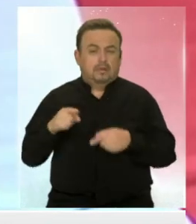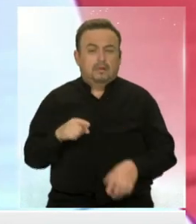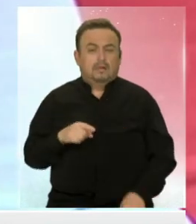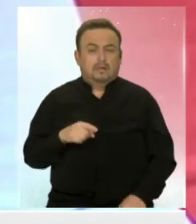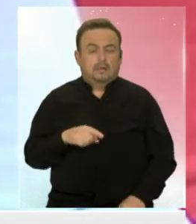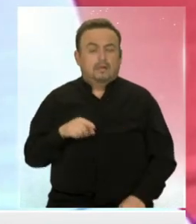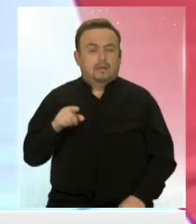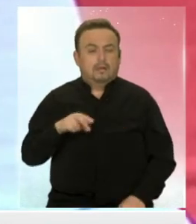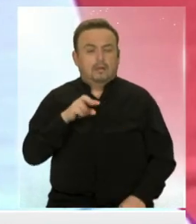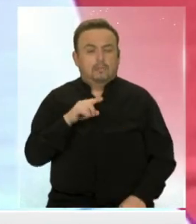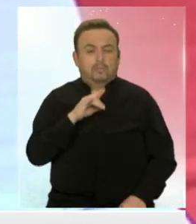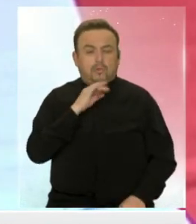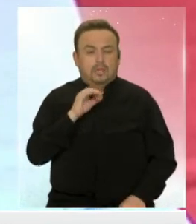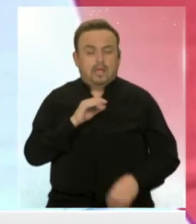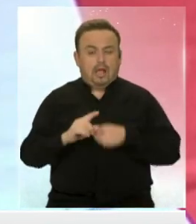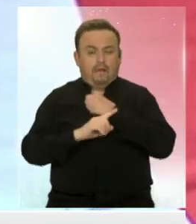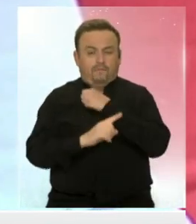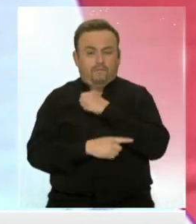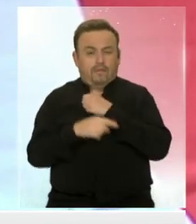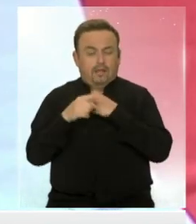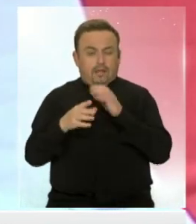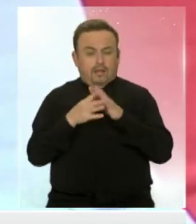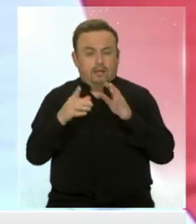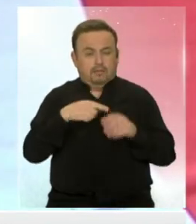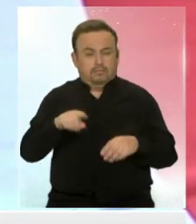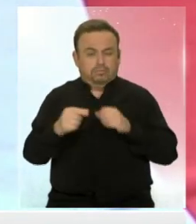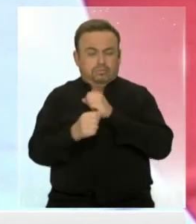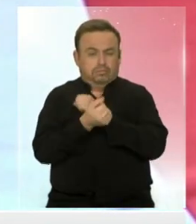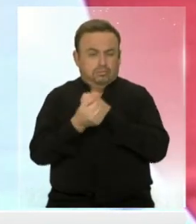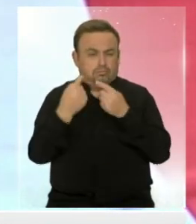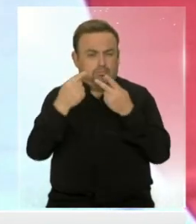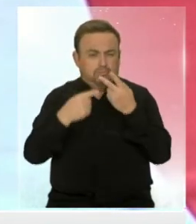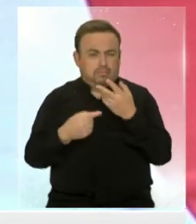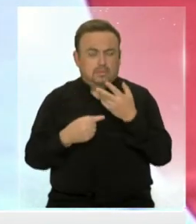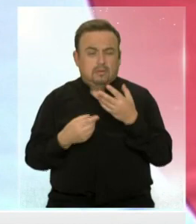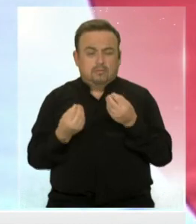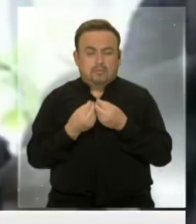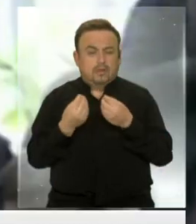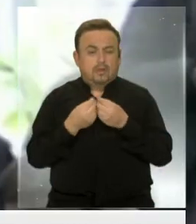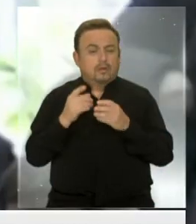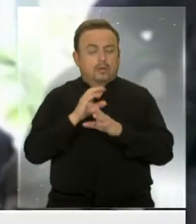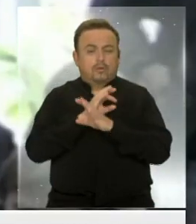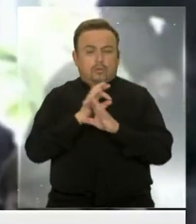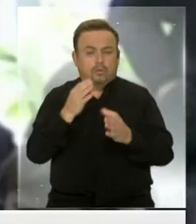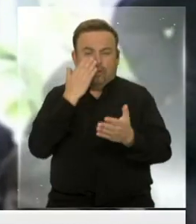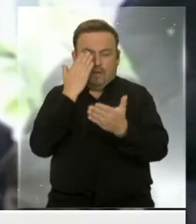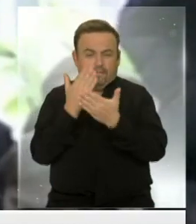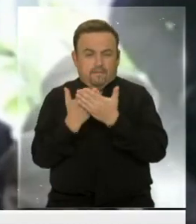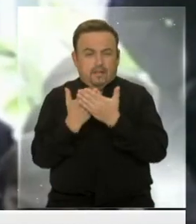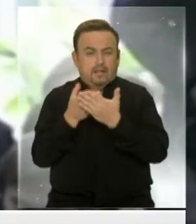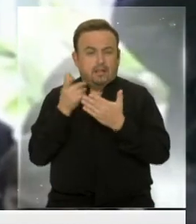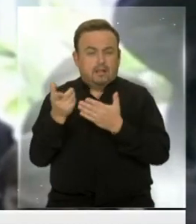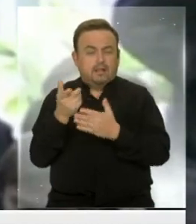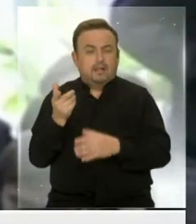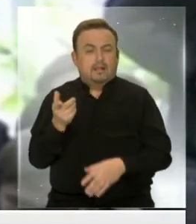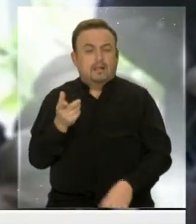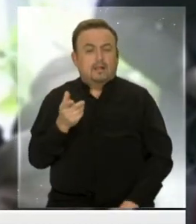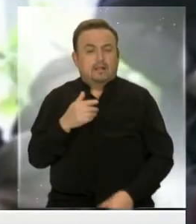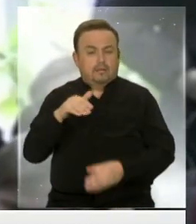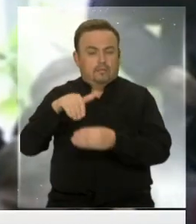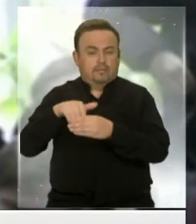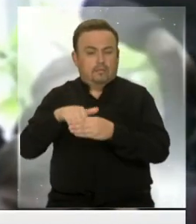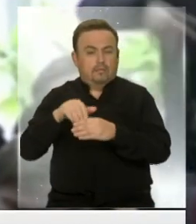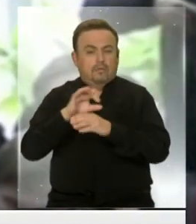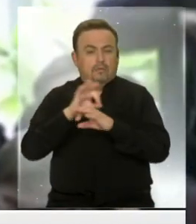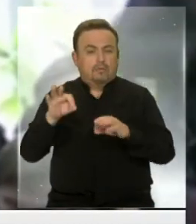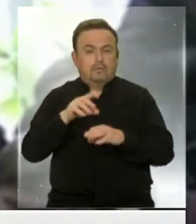Vladimir Putin, un abogado que ha sido encarcelado en varias oportunidades, nunca ha podido enfrentarse al presidente de las urnas, ya que